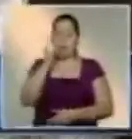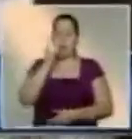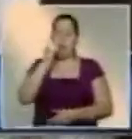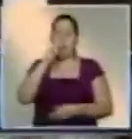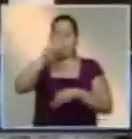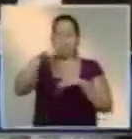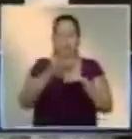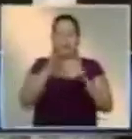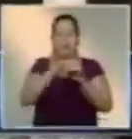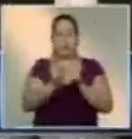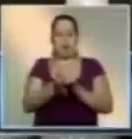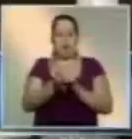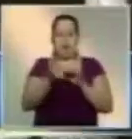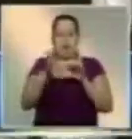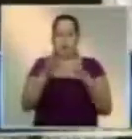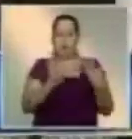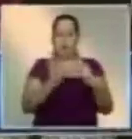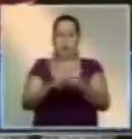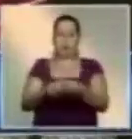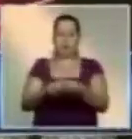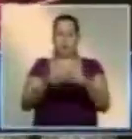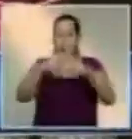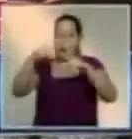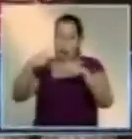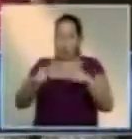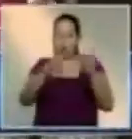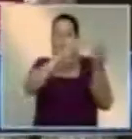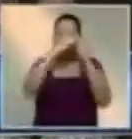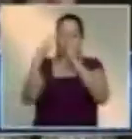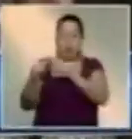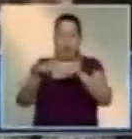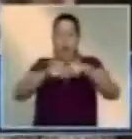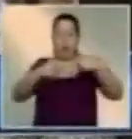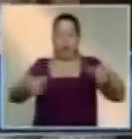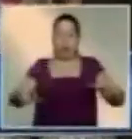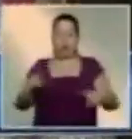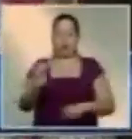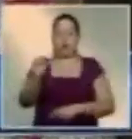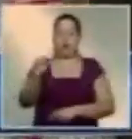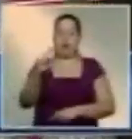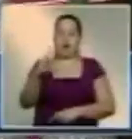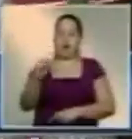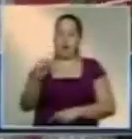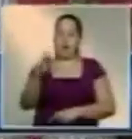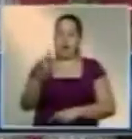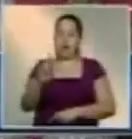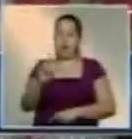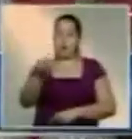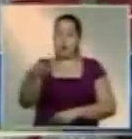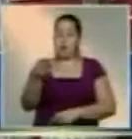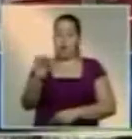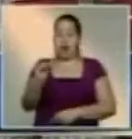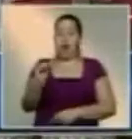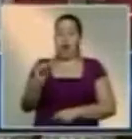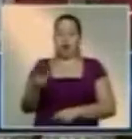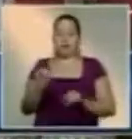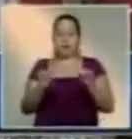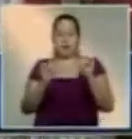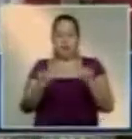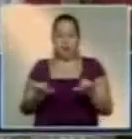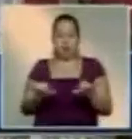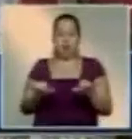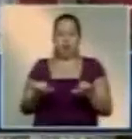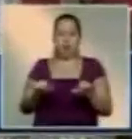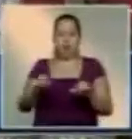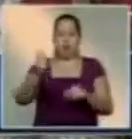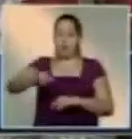los habitantes de las poblaciones de La Punta, Matarredonda y otras comunidades alrededor de la Laguna de las Tacarigos o el Lago de Valencia, en el estado de Aragua, que piden al Tribunal Supremo de